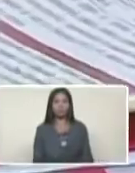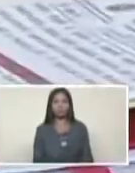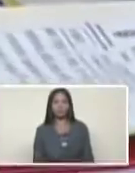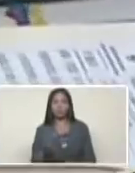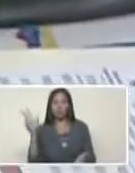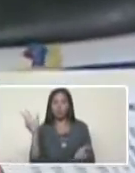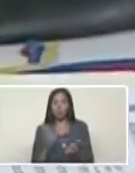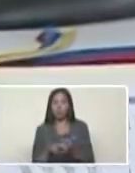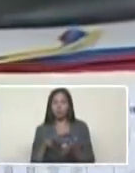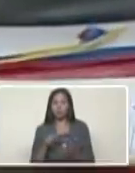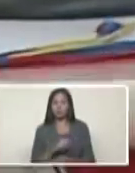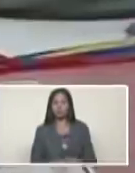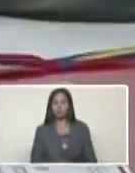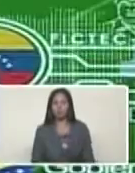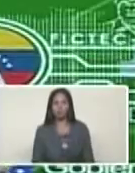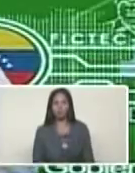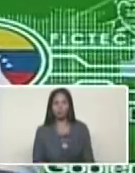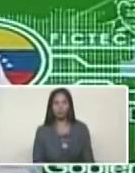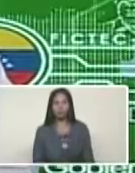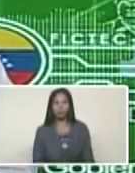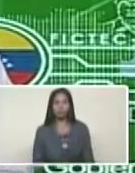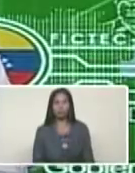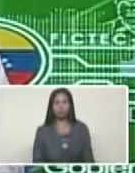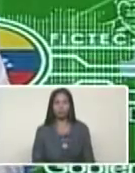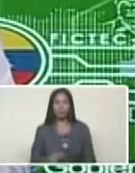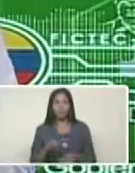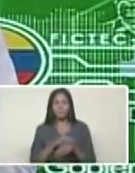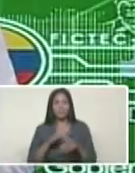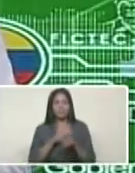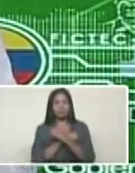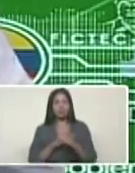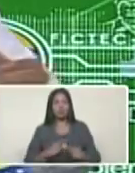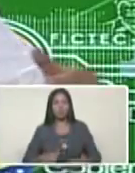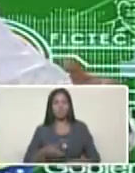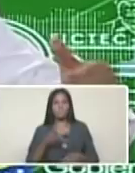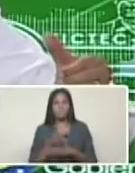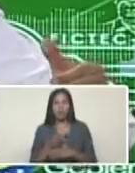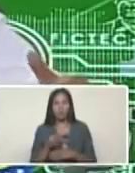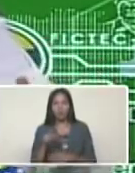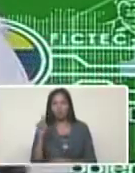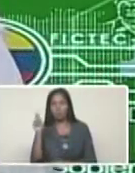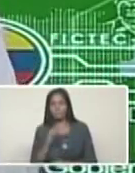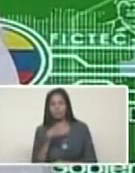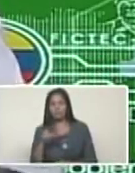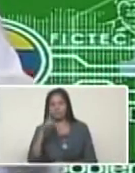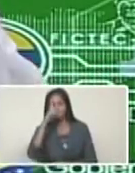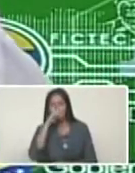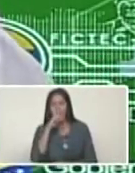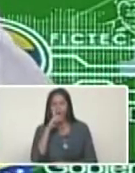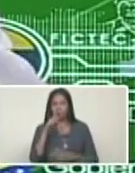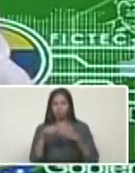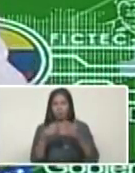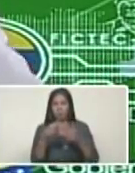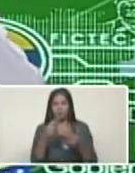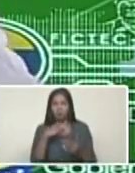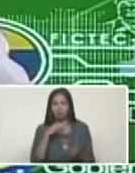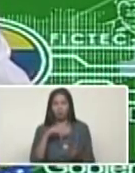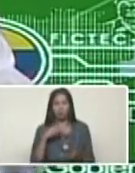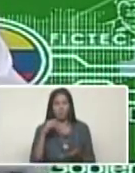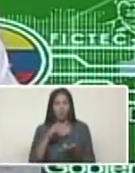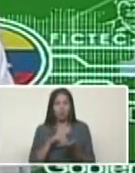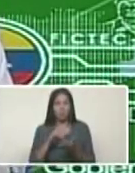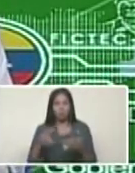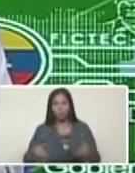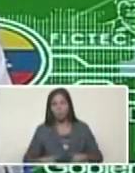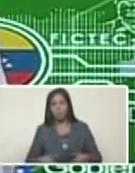Cúmplase. General Padrino, vamos a meternos en estos meses, estos años que están por venir, vamos a ponernos este